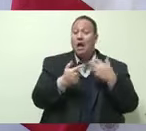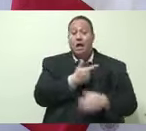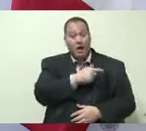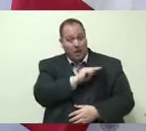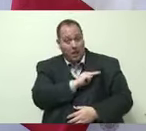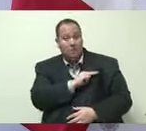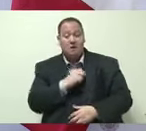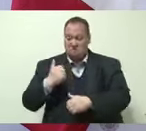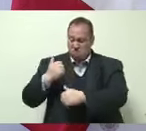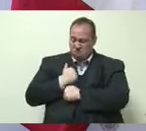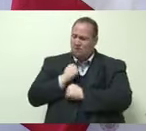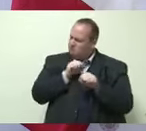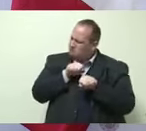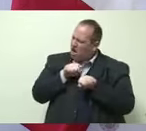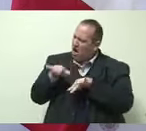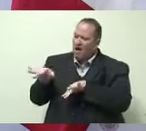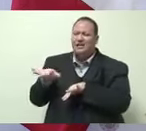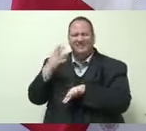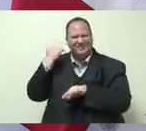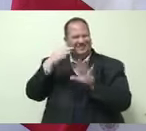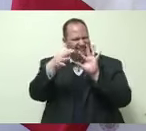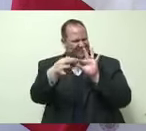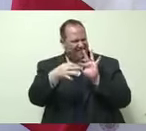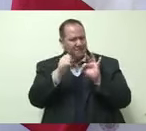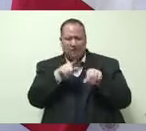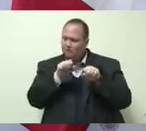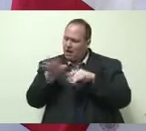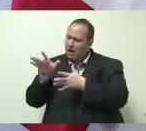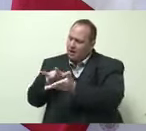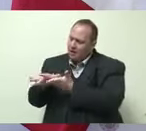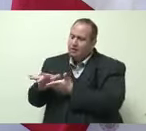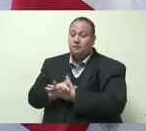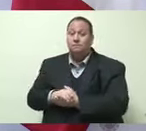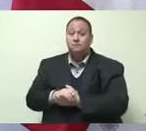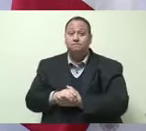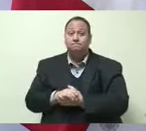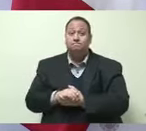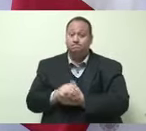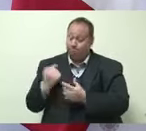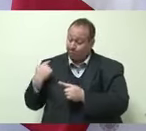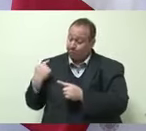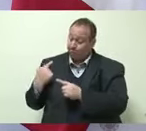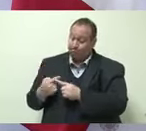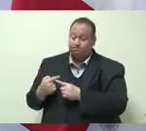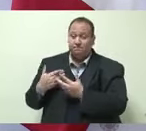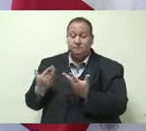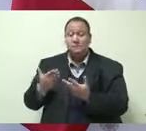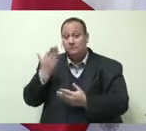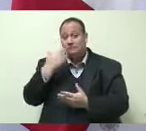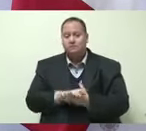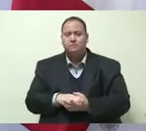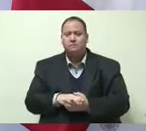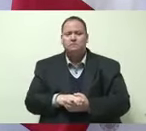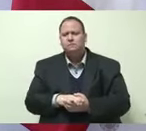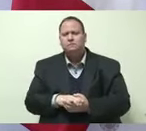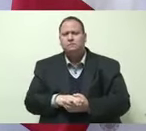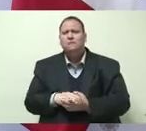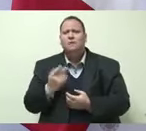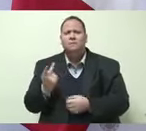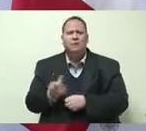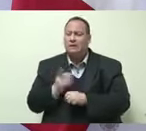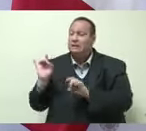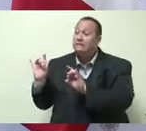Nacional y Fuerzas Armadas, ya mencionadas con anterioridad. Hasta este momento se tiene noticia de que